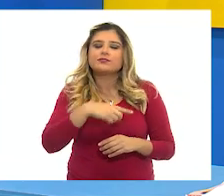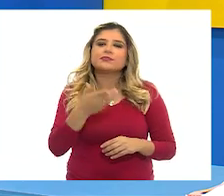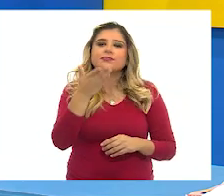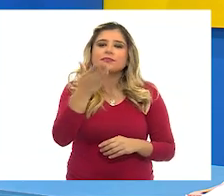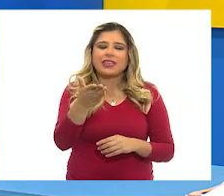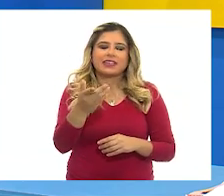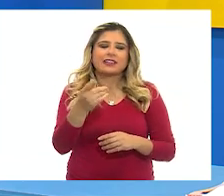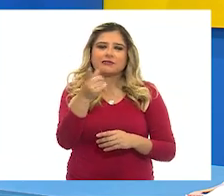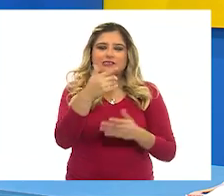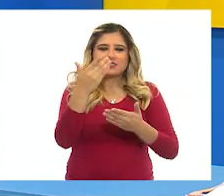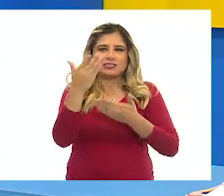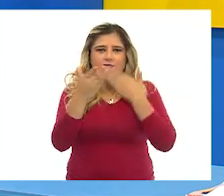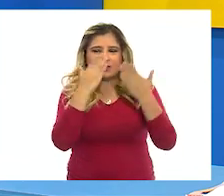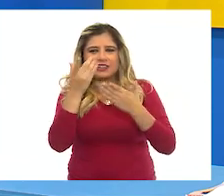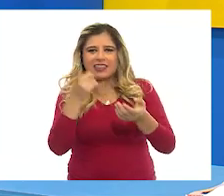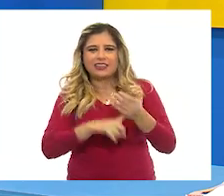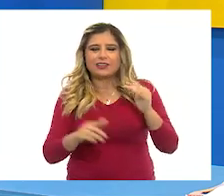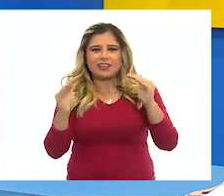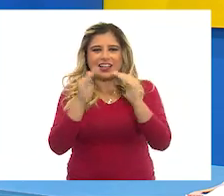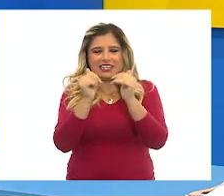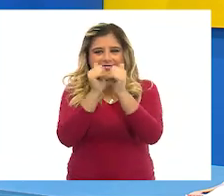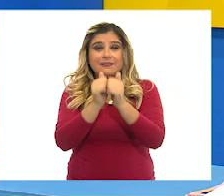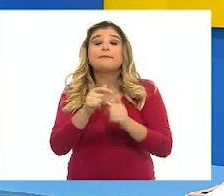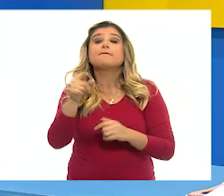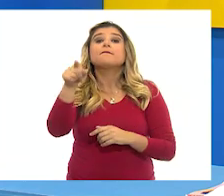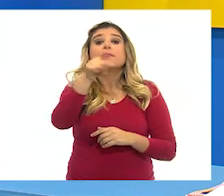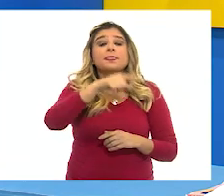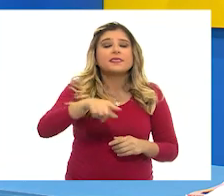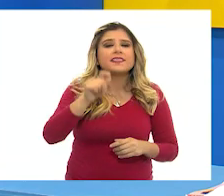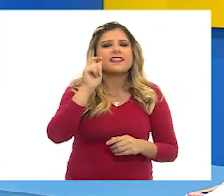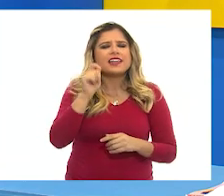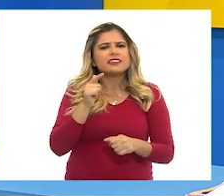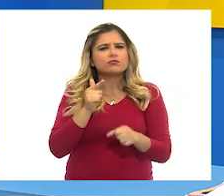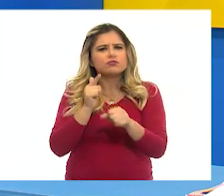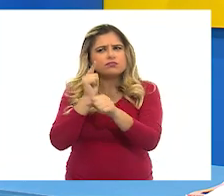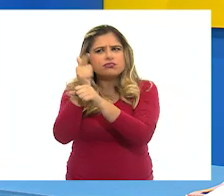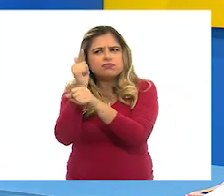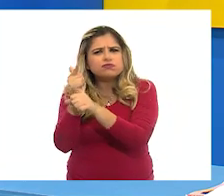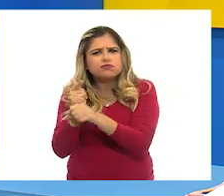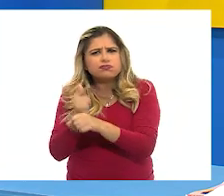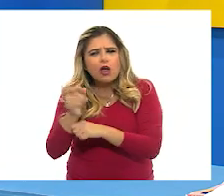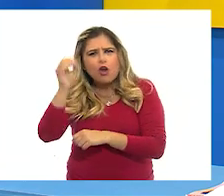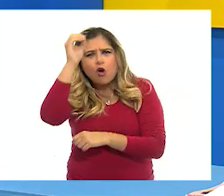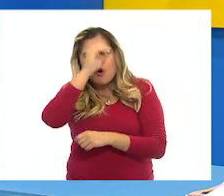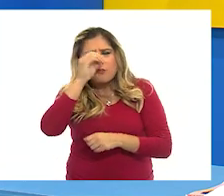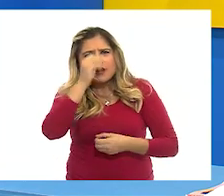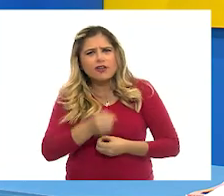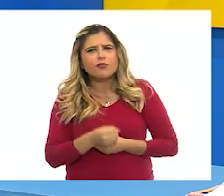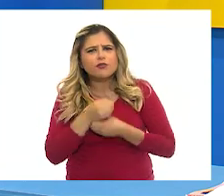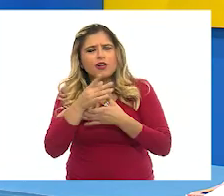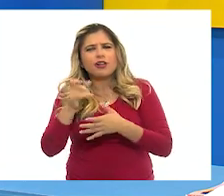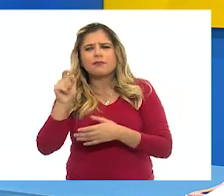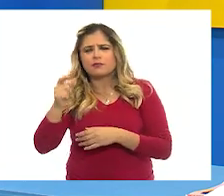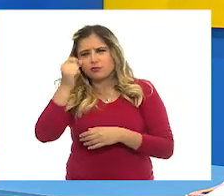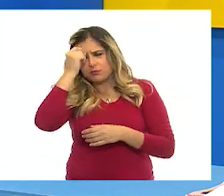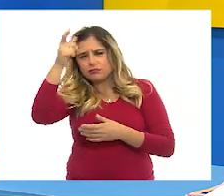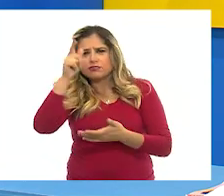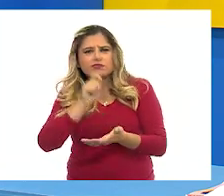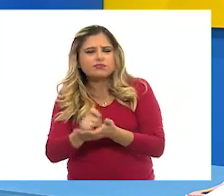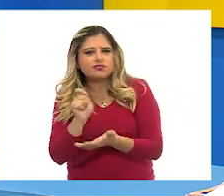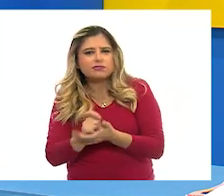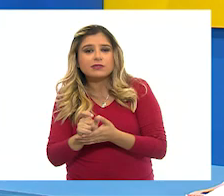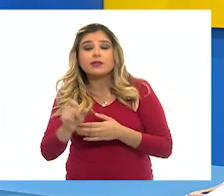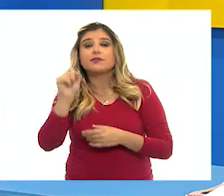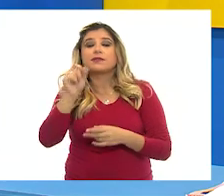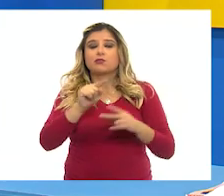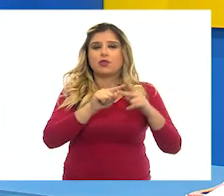a las y los estudiantes en casa y a ti que por favor traten de identificar las opiniones emitidas por el autor, así como